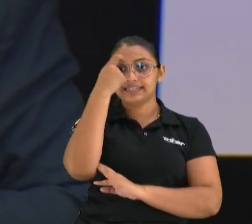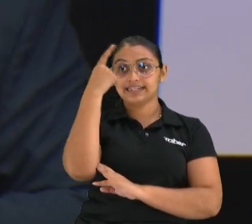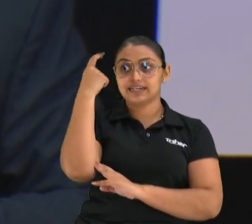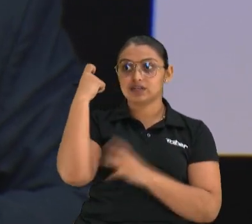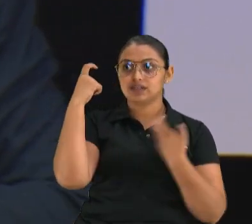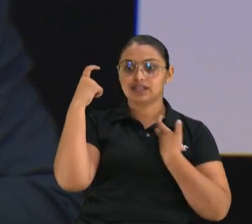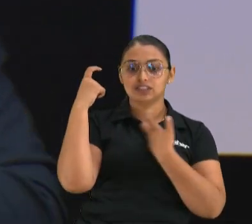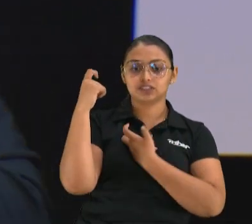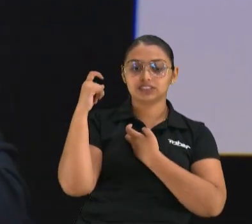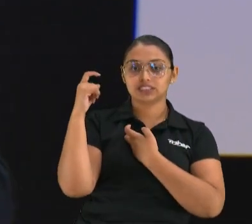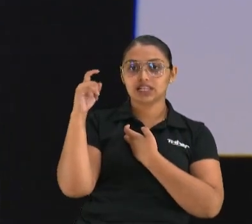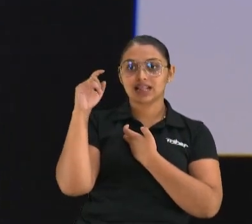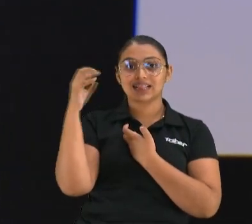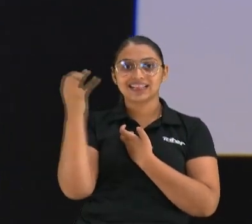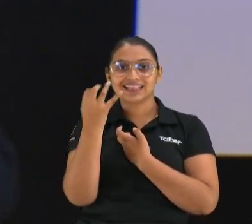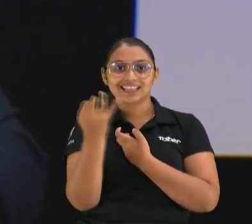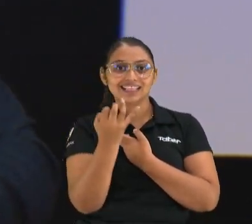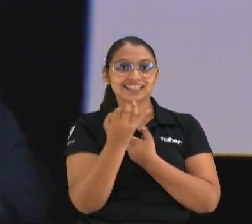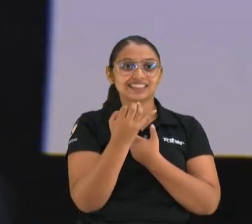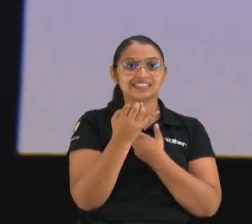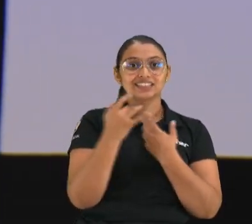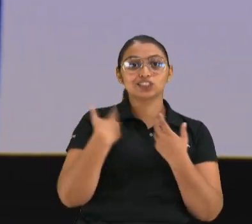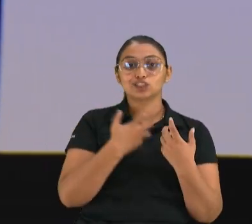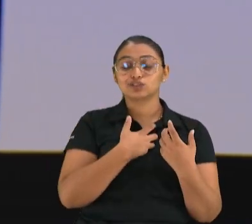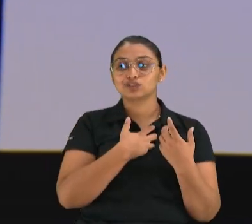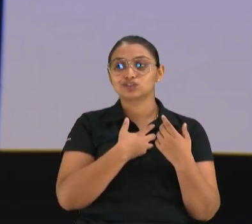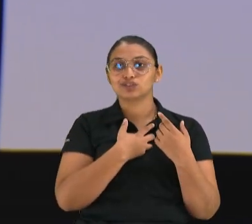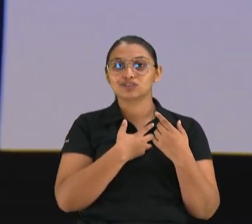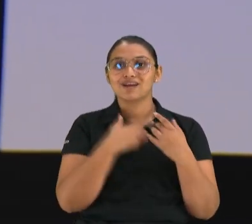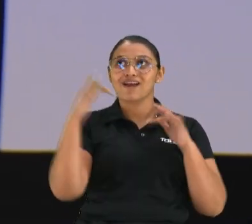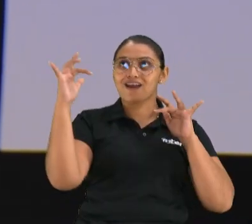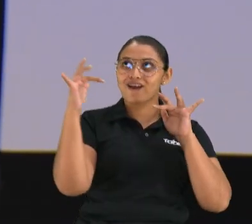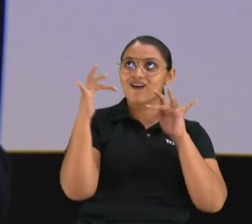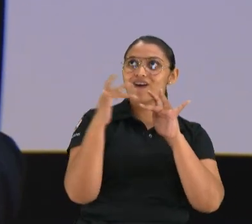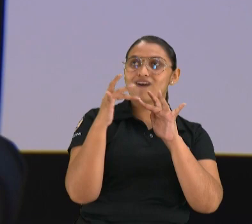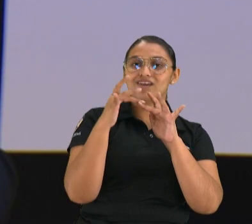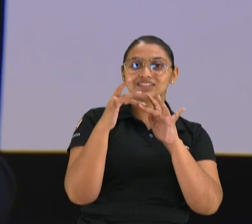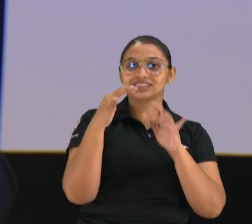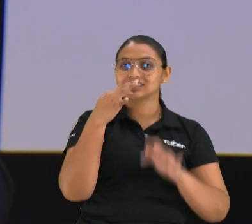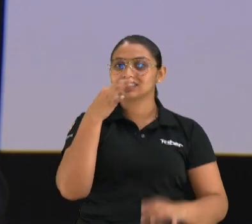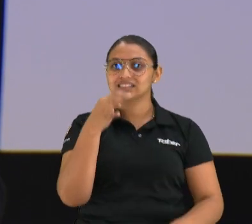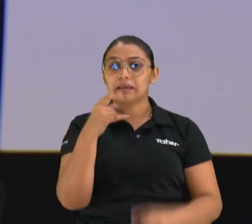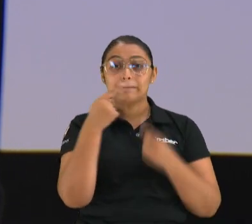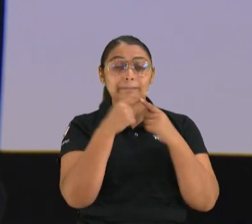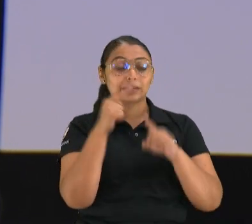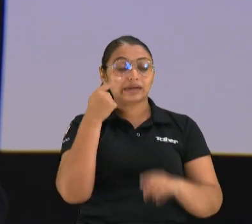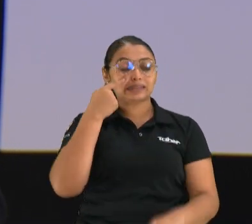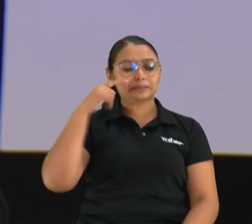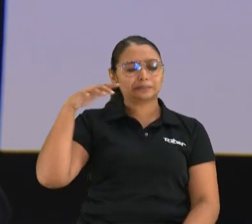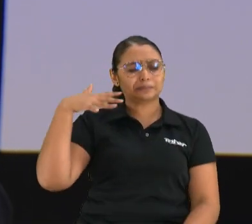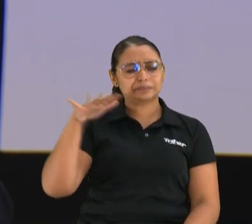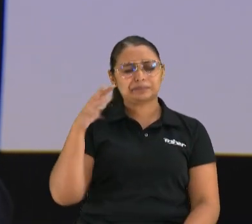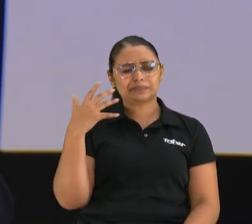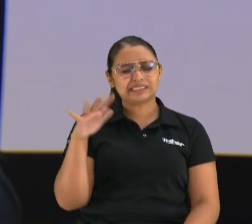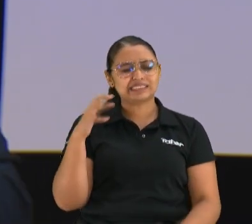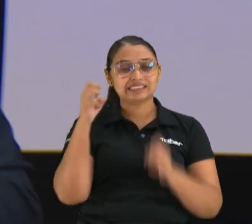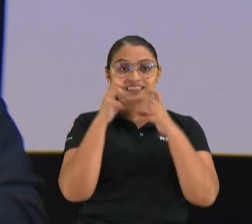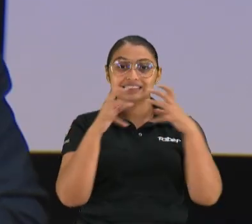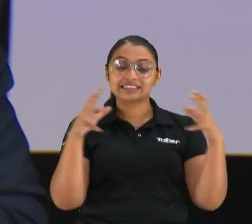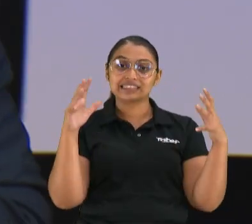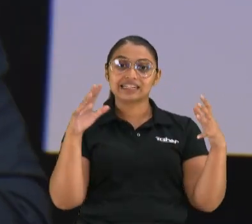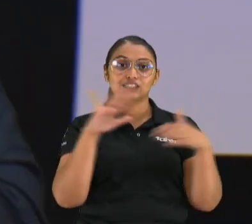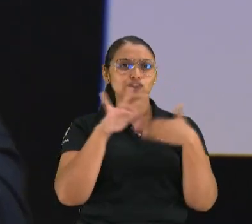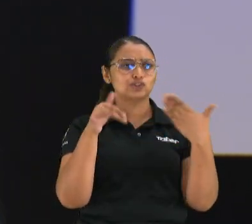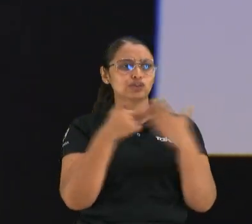tantas cosas de estar alineados para con Dios y el peligro más grande de todo lo creado es